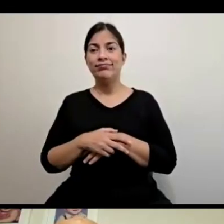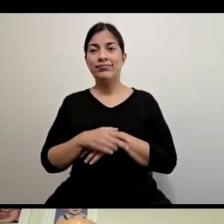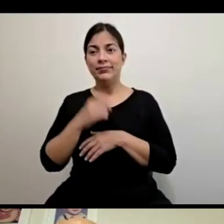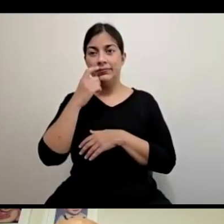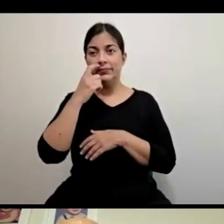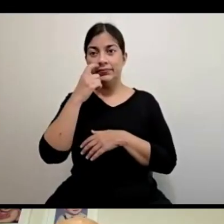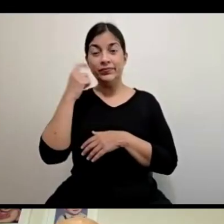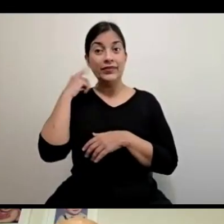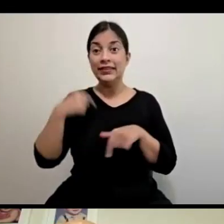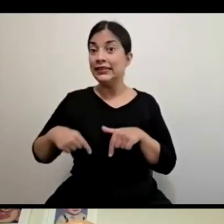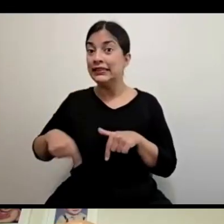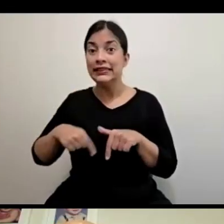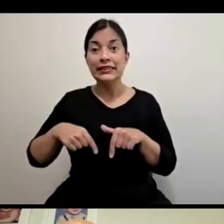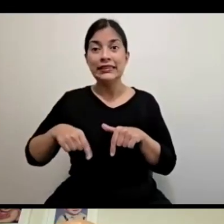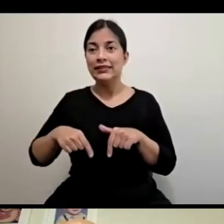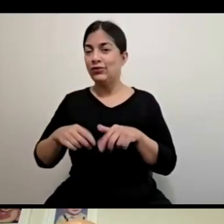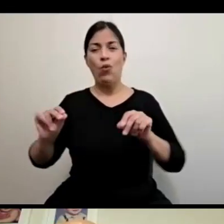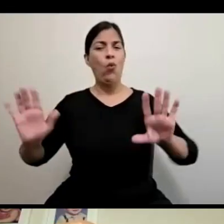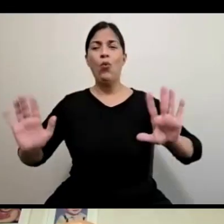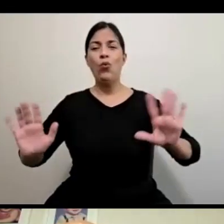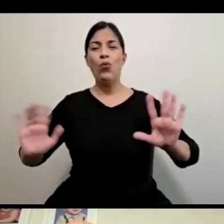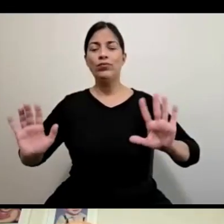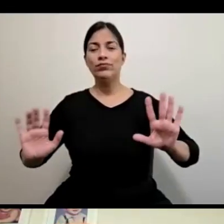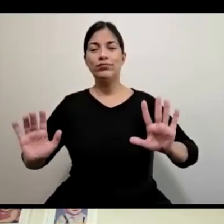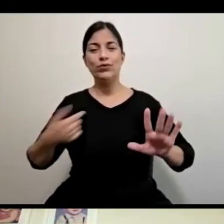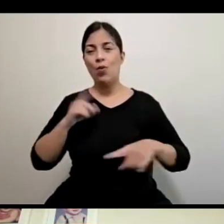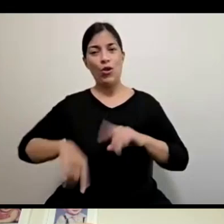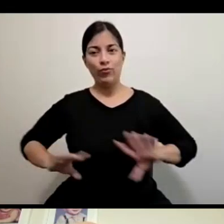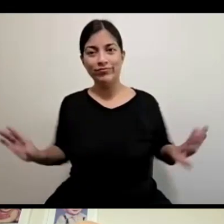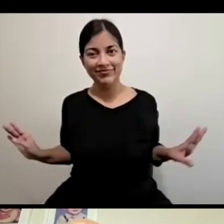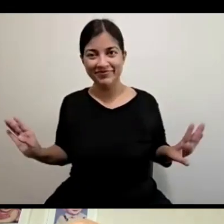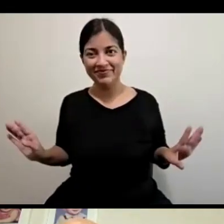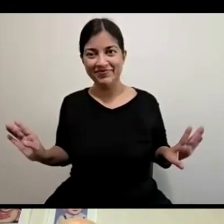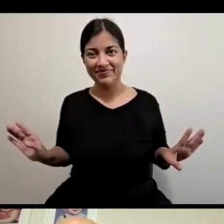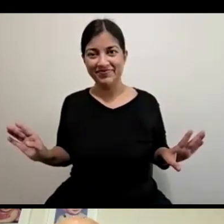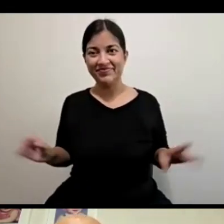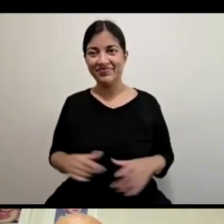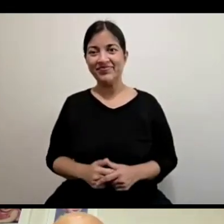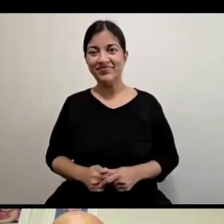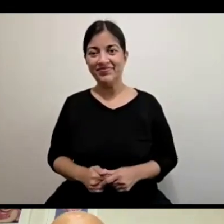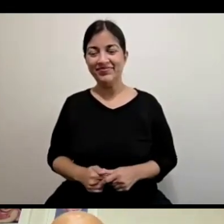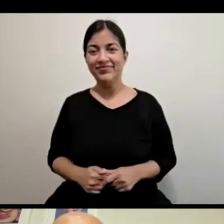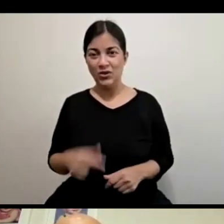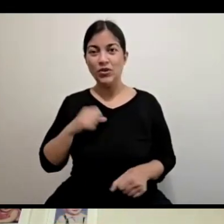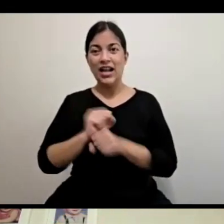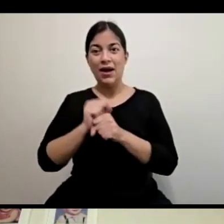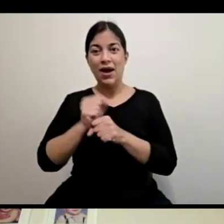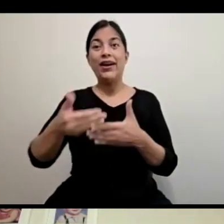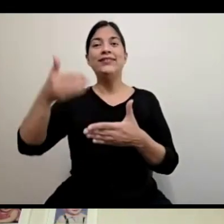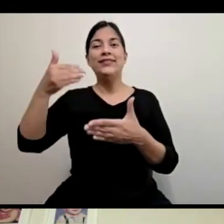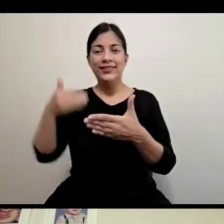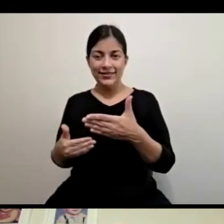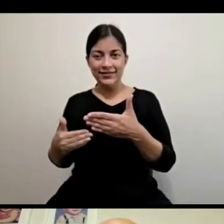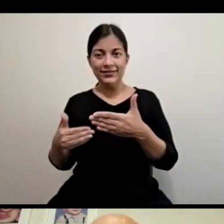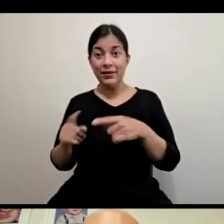esa temblequera, mira, no, yo no puedo, con Dios tiemblo tras el escenario, tras bastidores, pero